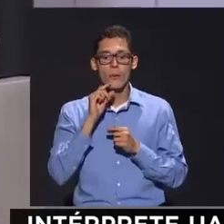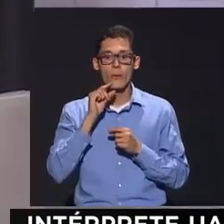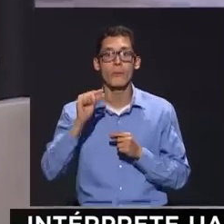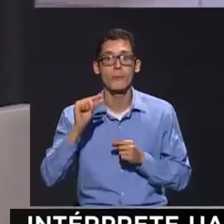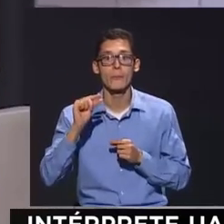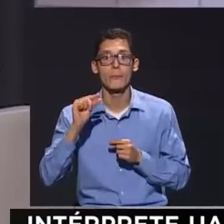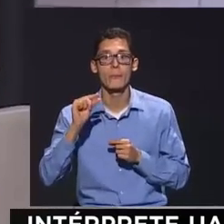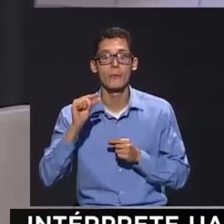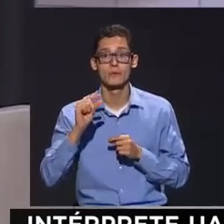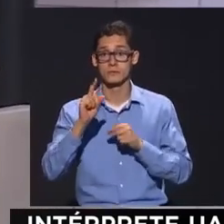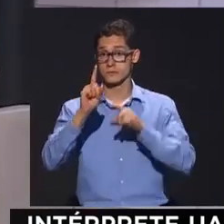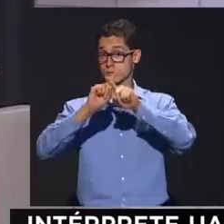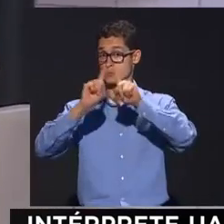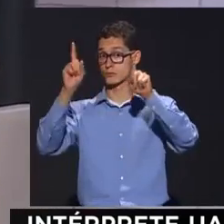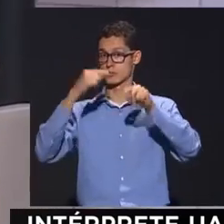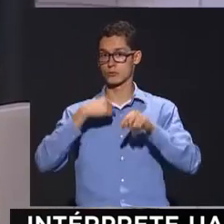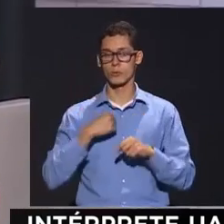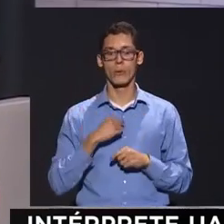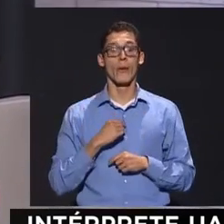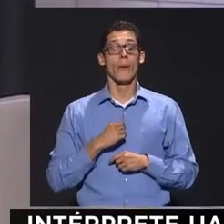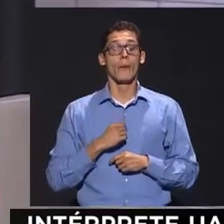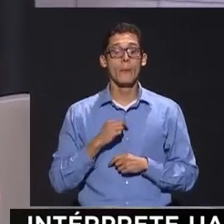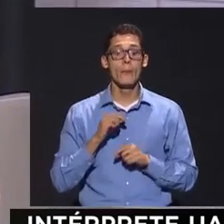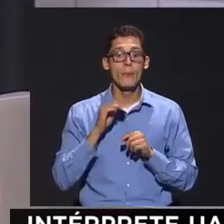pero otra cosa es que yo haga largo